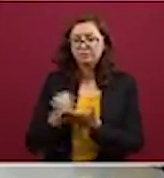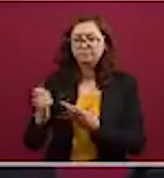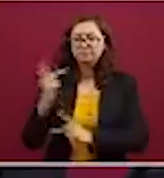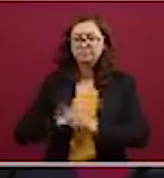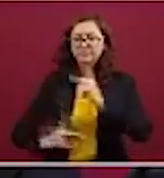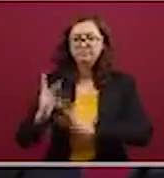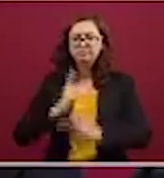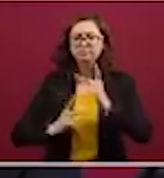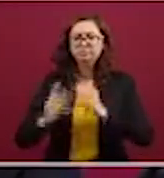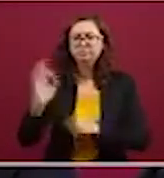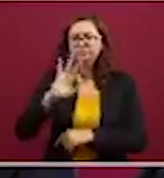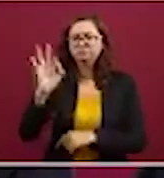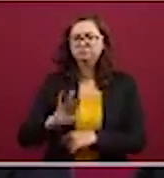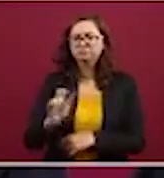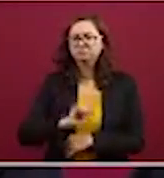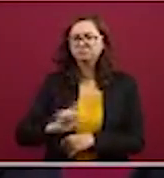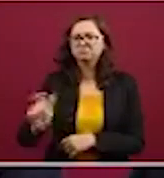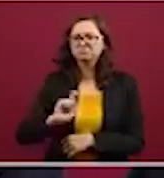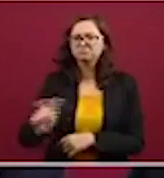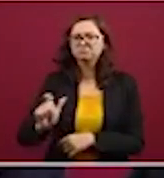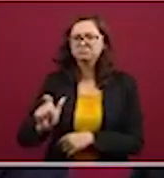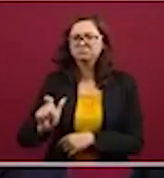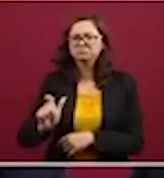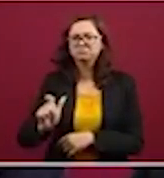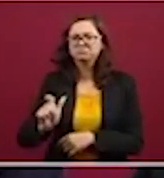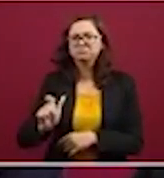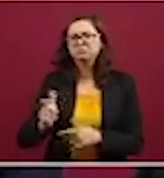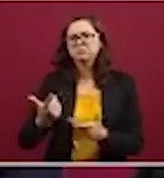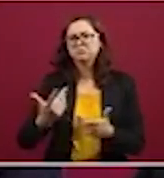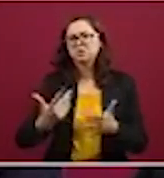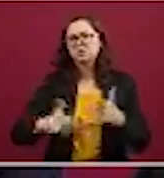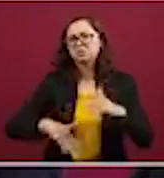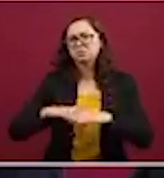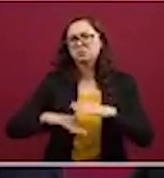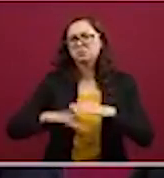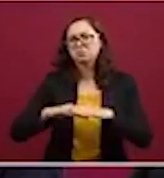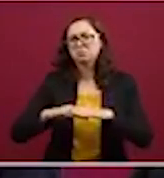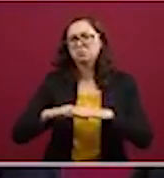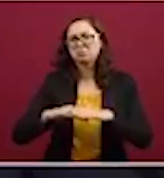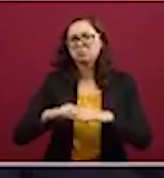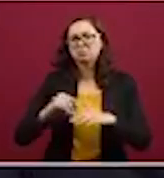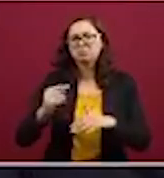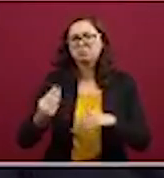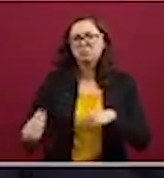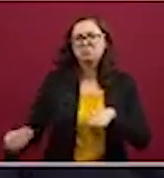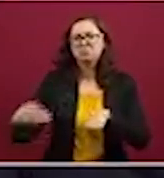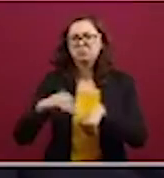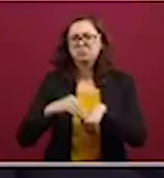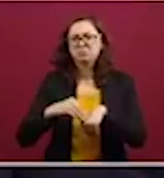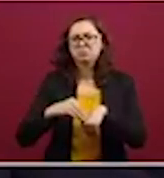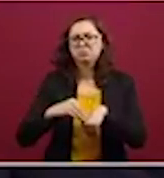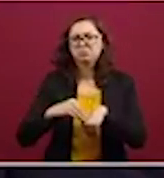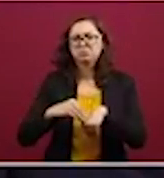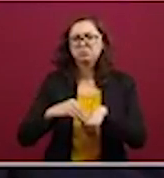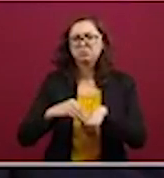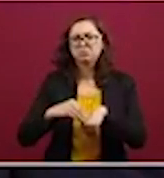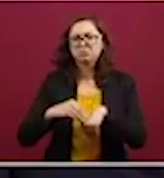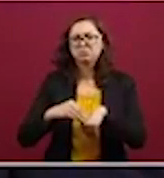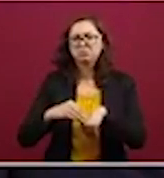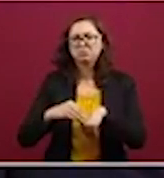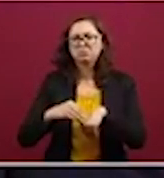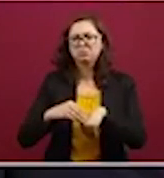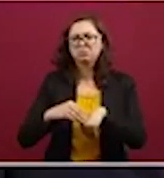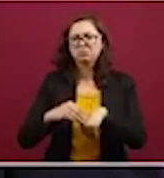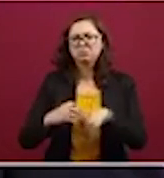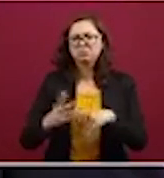pagan una tasa con base en tasa base que es libor más un margen que en